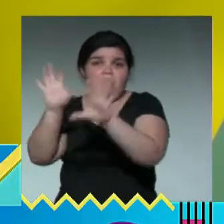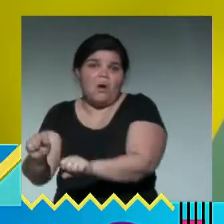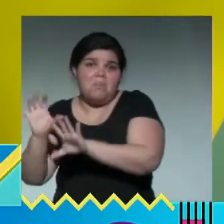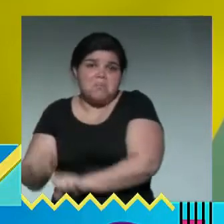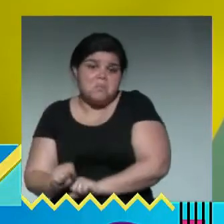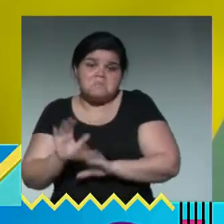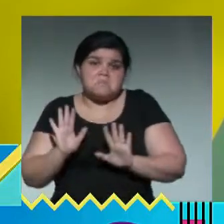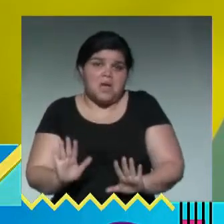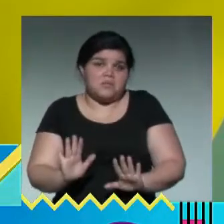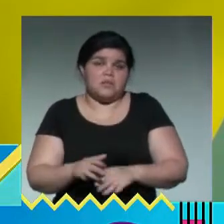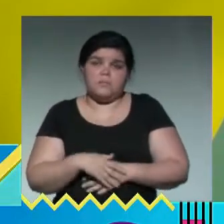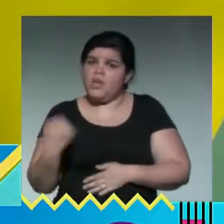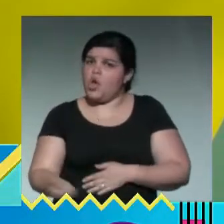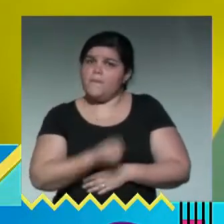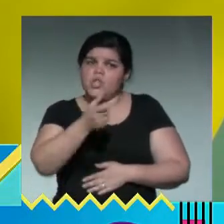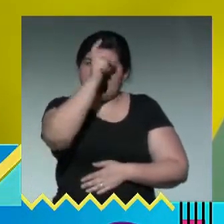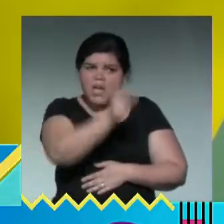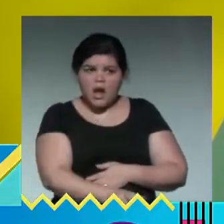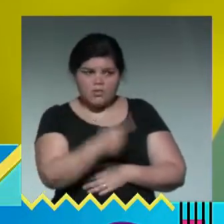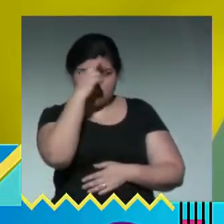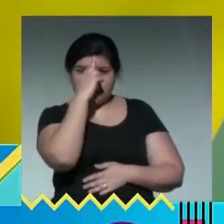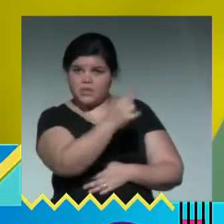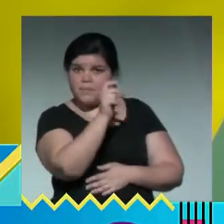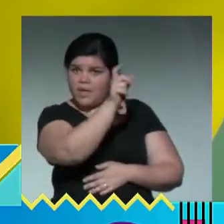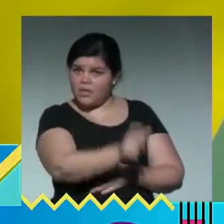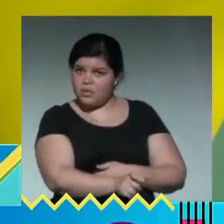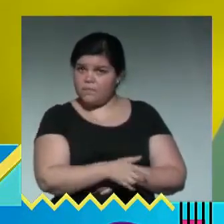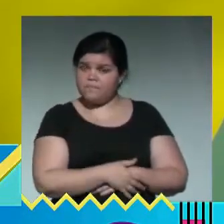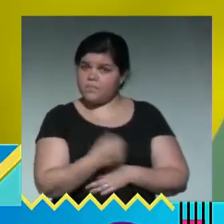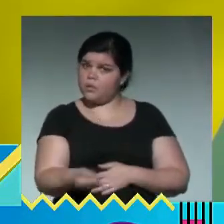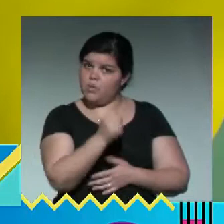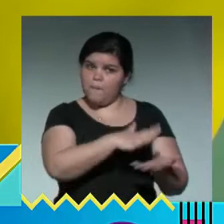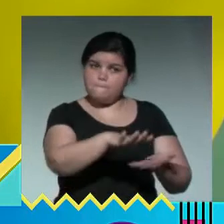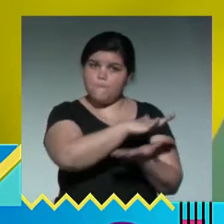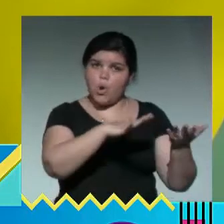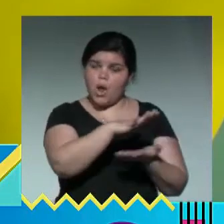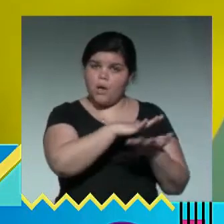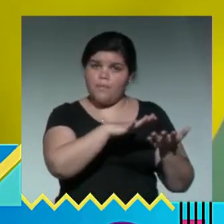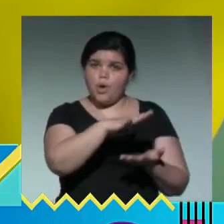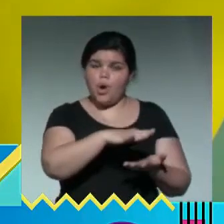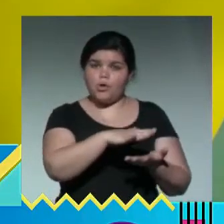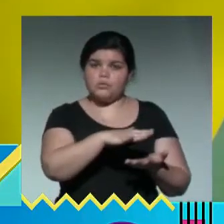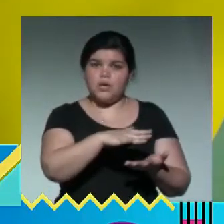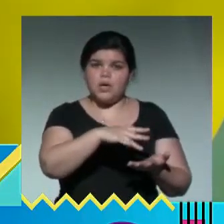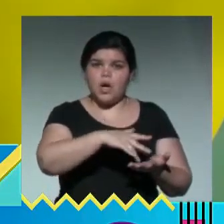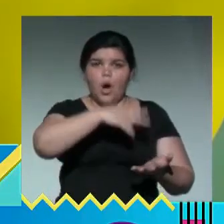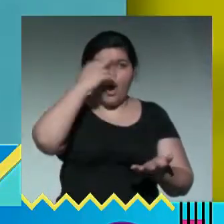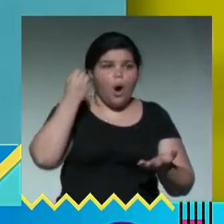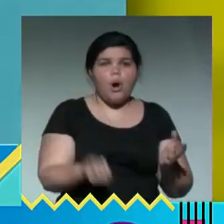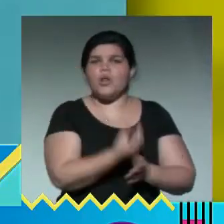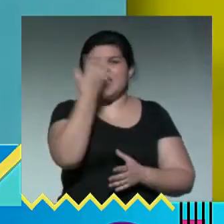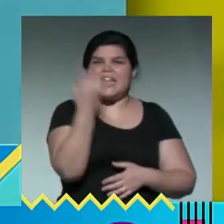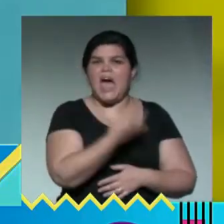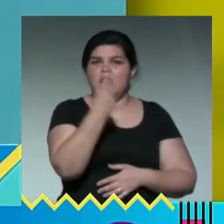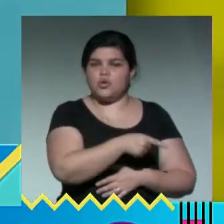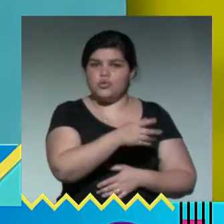en reconocer al otro, en este caso, a los pueblos aborígenes, a los integrantes de estos pueblos,